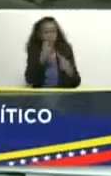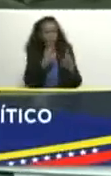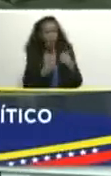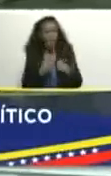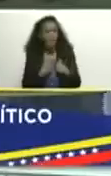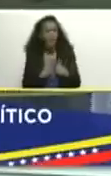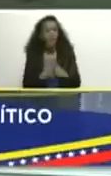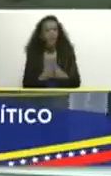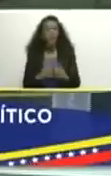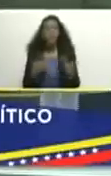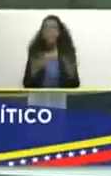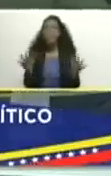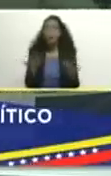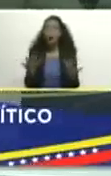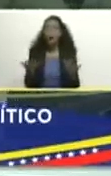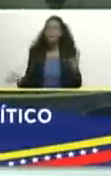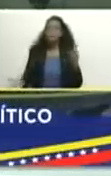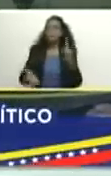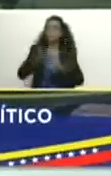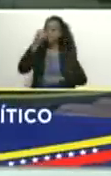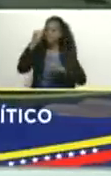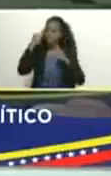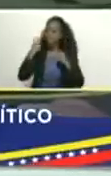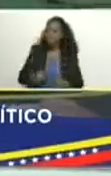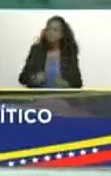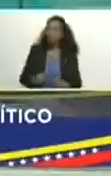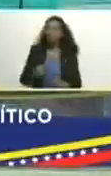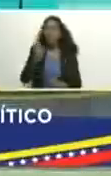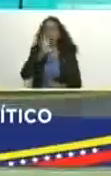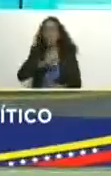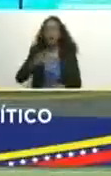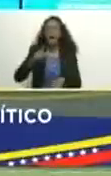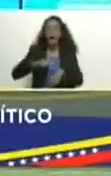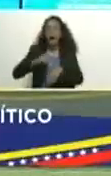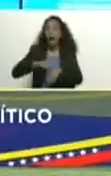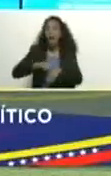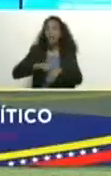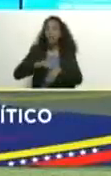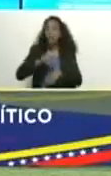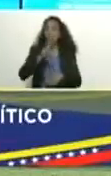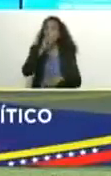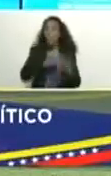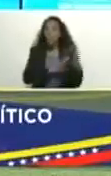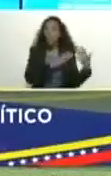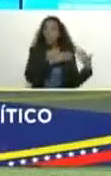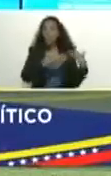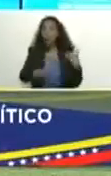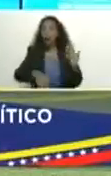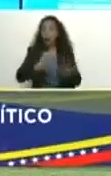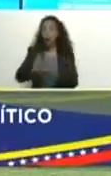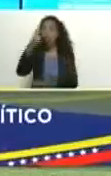¿cuál es el mayor logro de nuestra patria en estos años de combate activo? Yo diría la